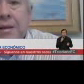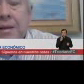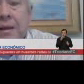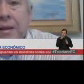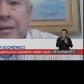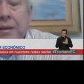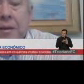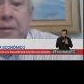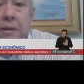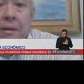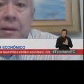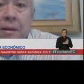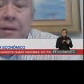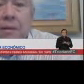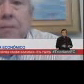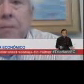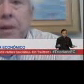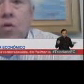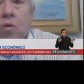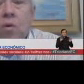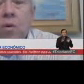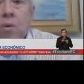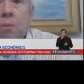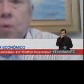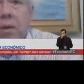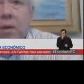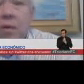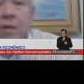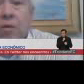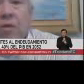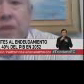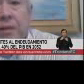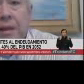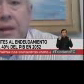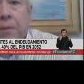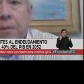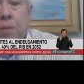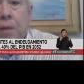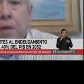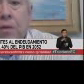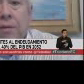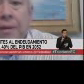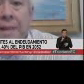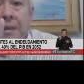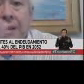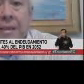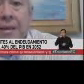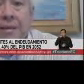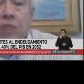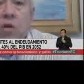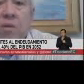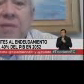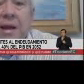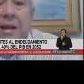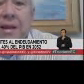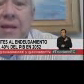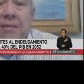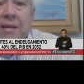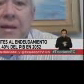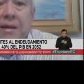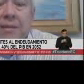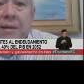afectar el empleo público, que no afecte el empleo privado, que trate de